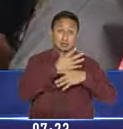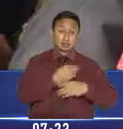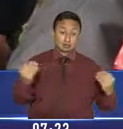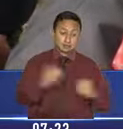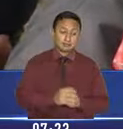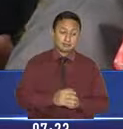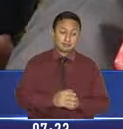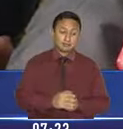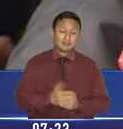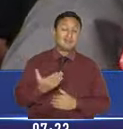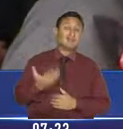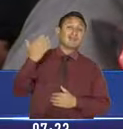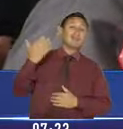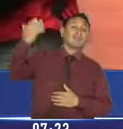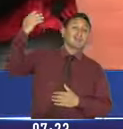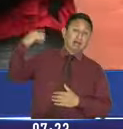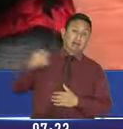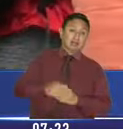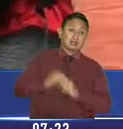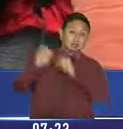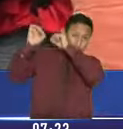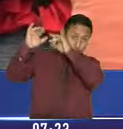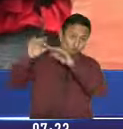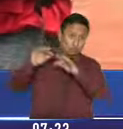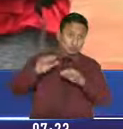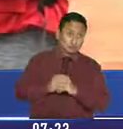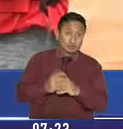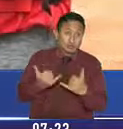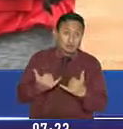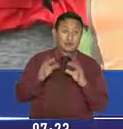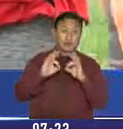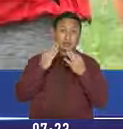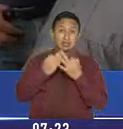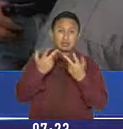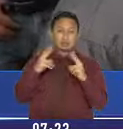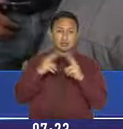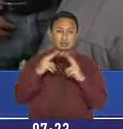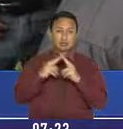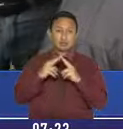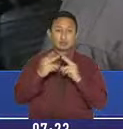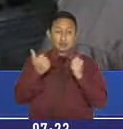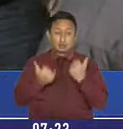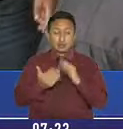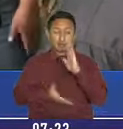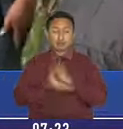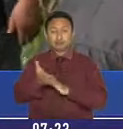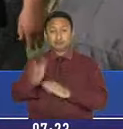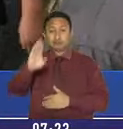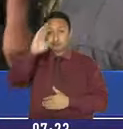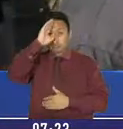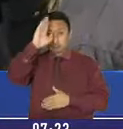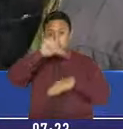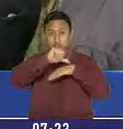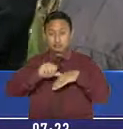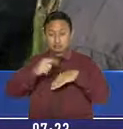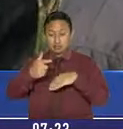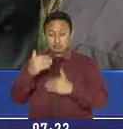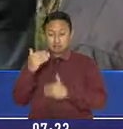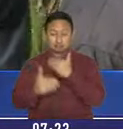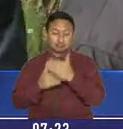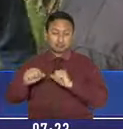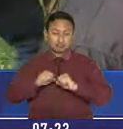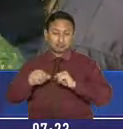reconocido plenamente. En este momento vamos a trasladarlo hasta el centro forense para continuar con los trámites respectivos de ley. Momentos de tensión